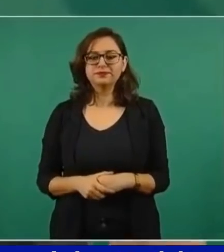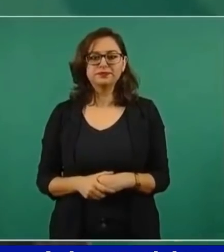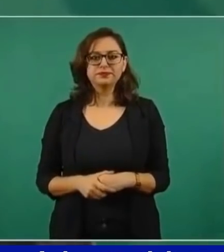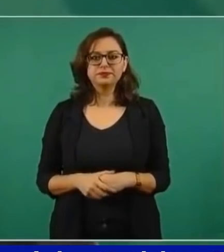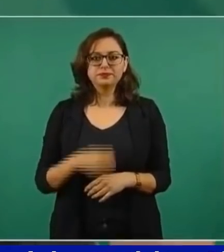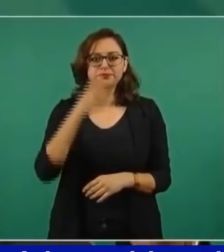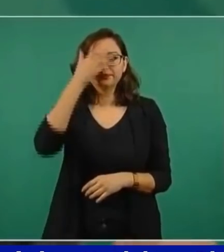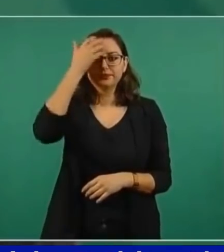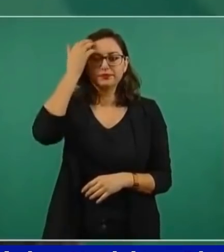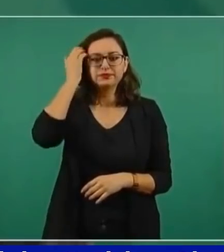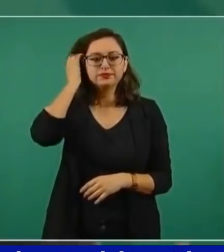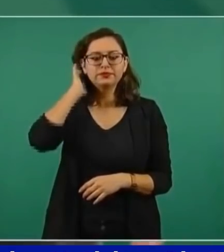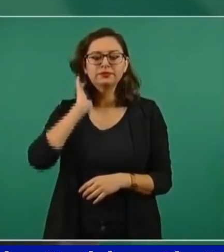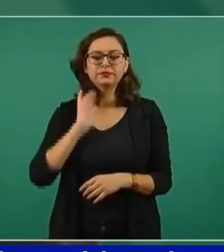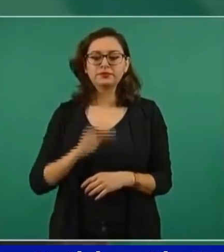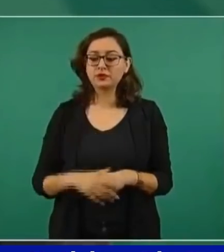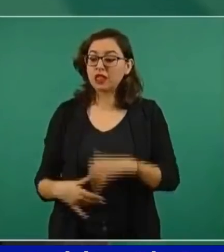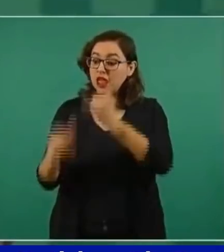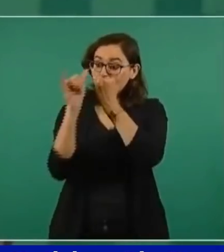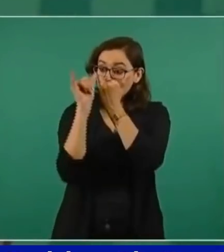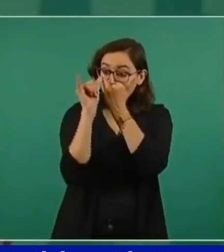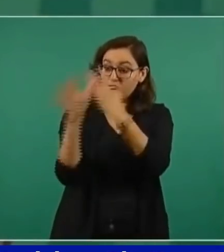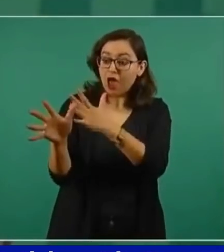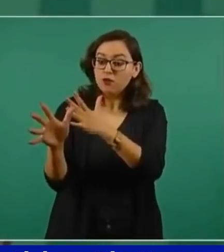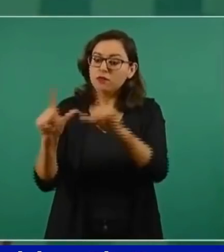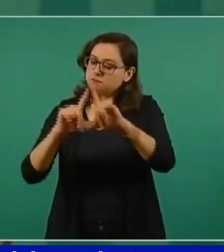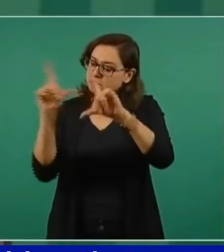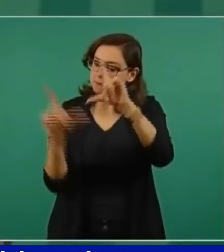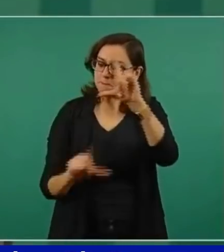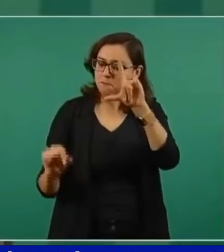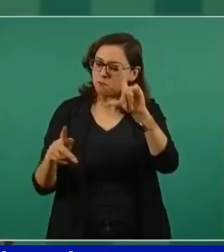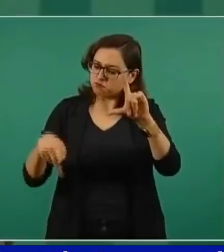Hagamos un fraude patriótico.